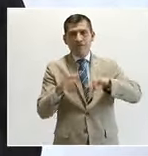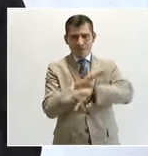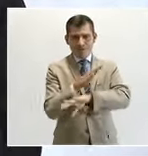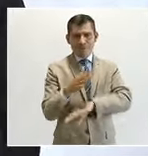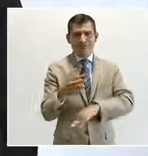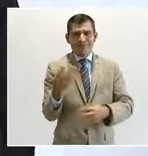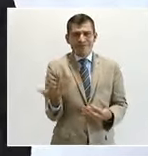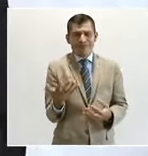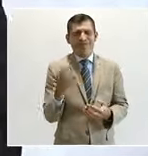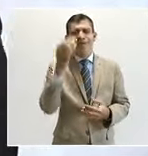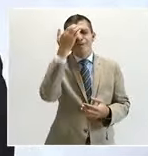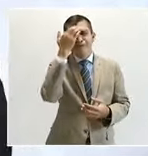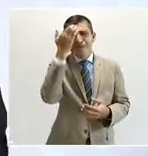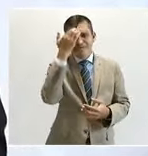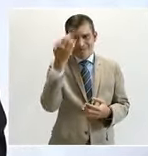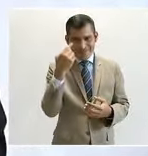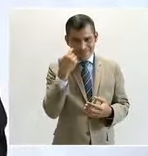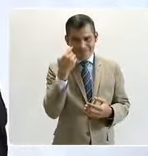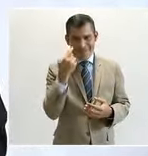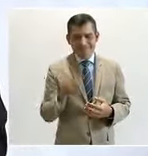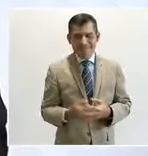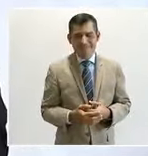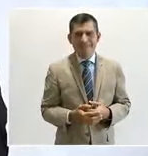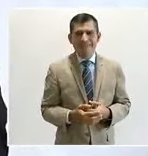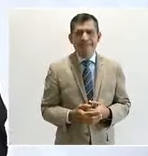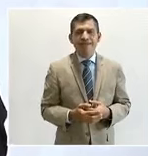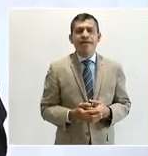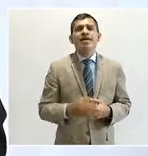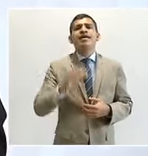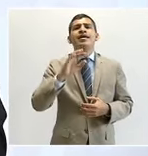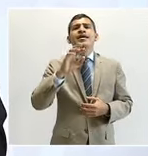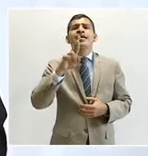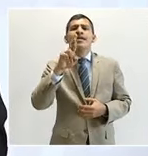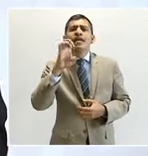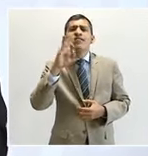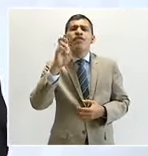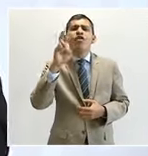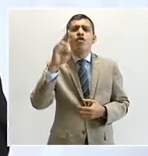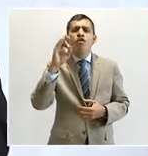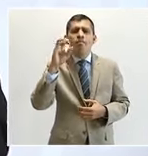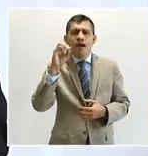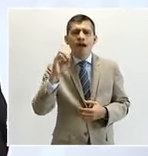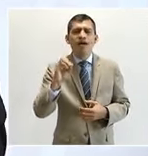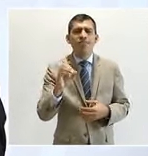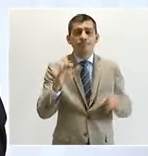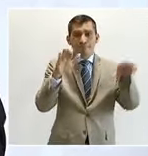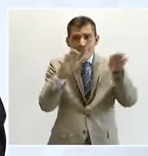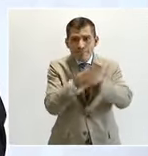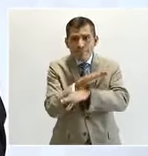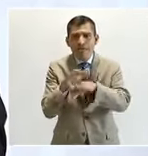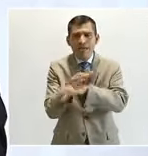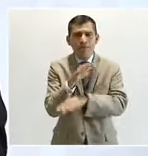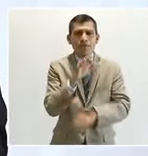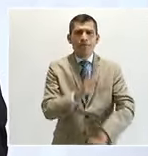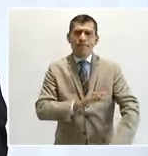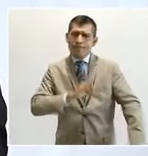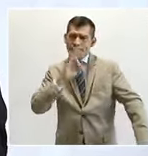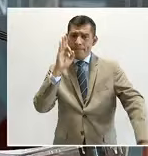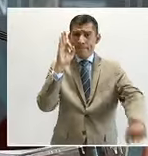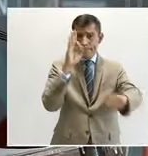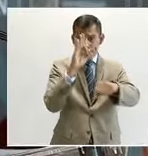que se conoce como la reforma y la defensa